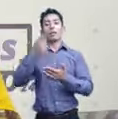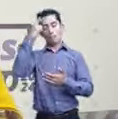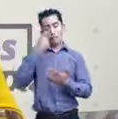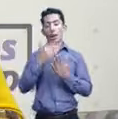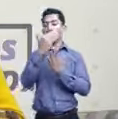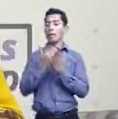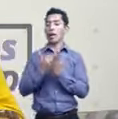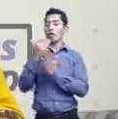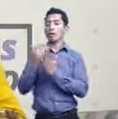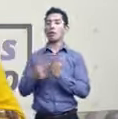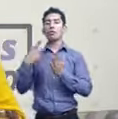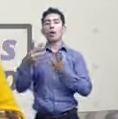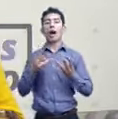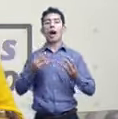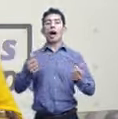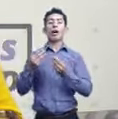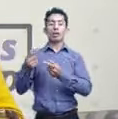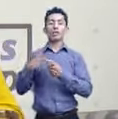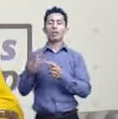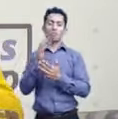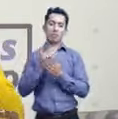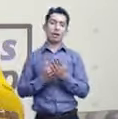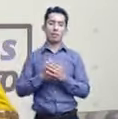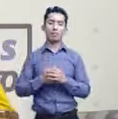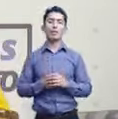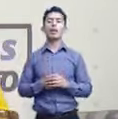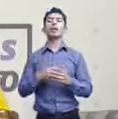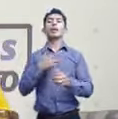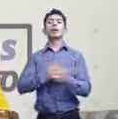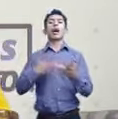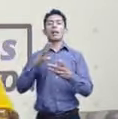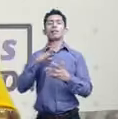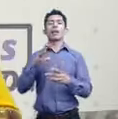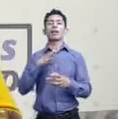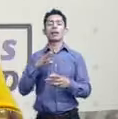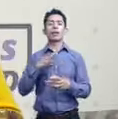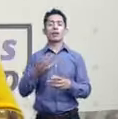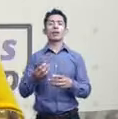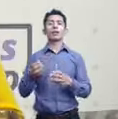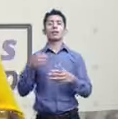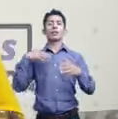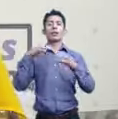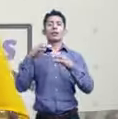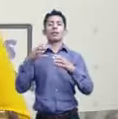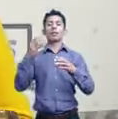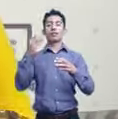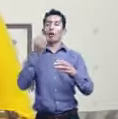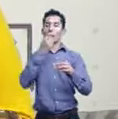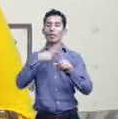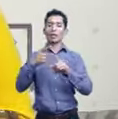reducir sus gastos de abastecimiento. Gestionar la creación de una central de abastos.